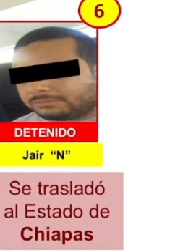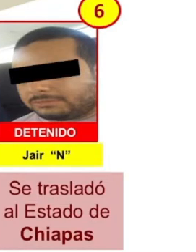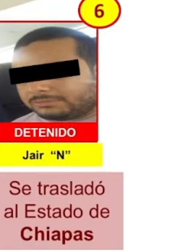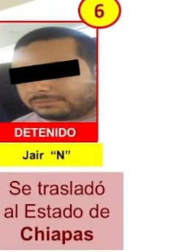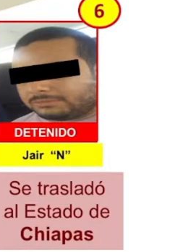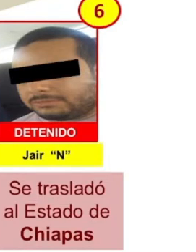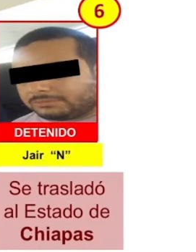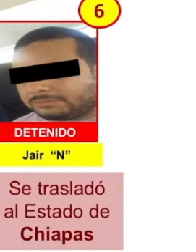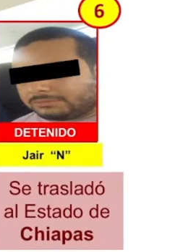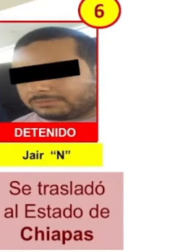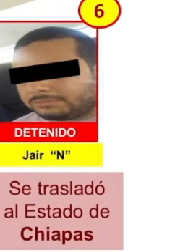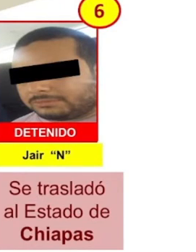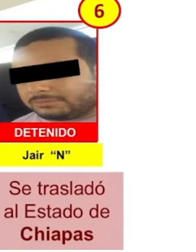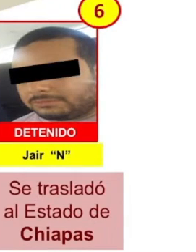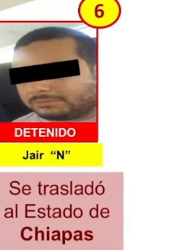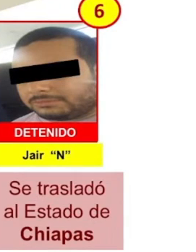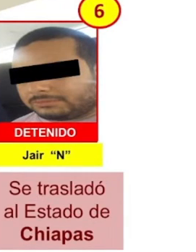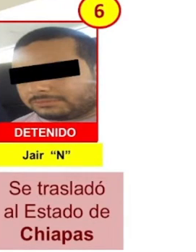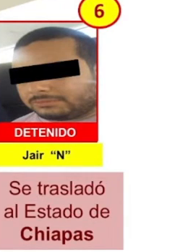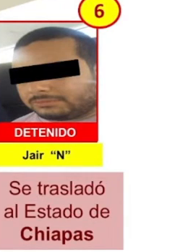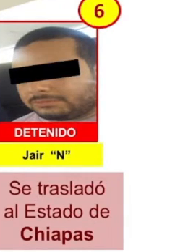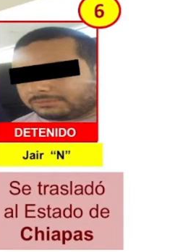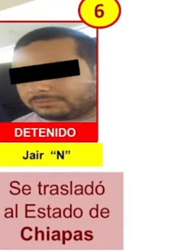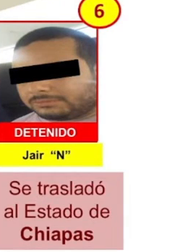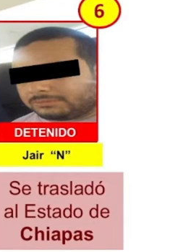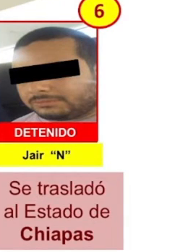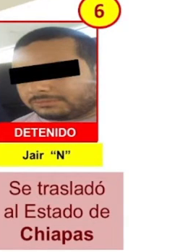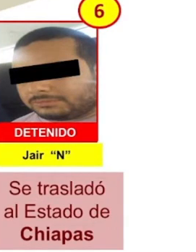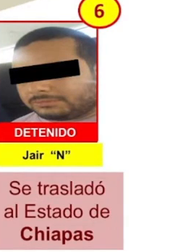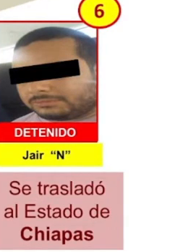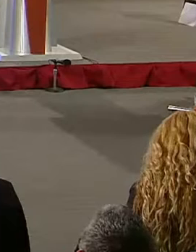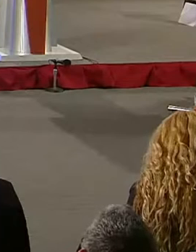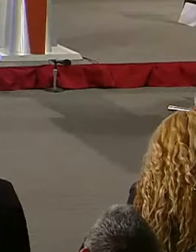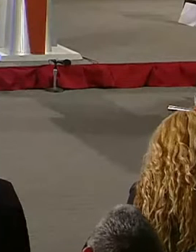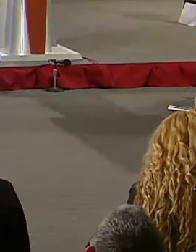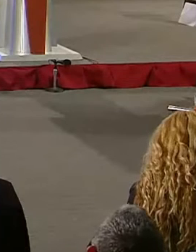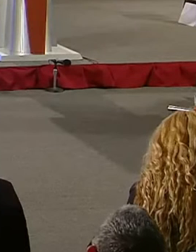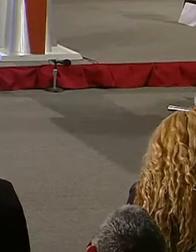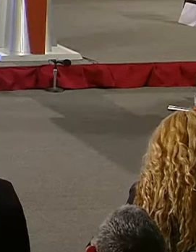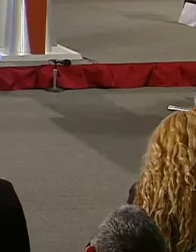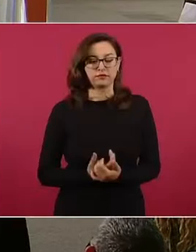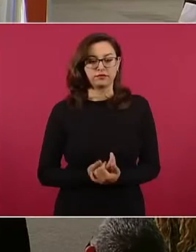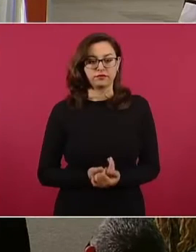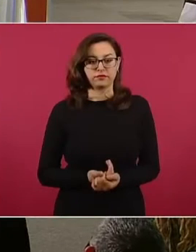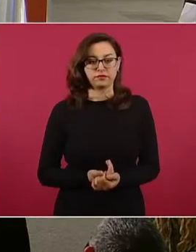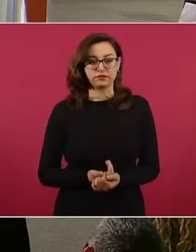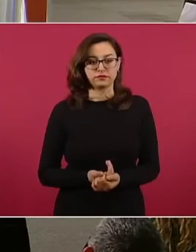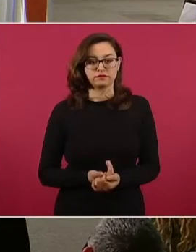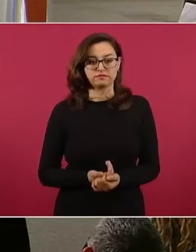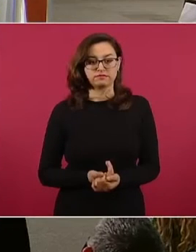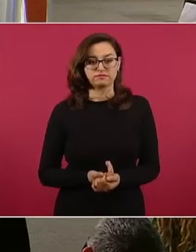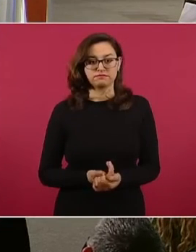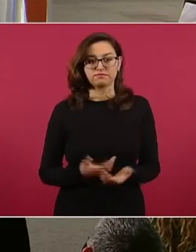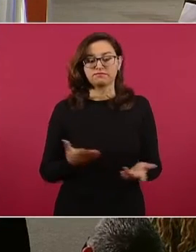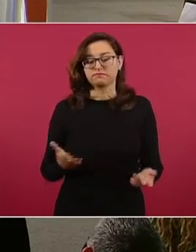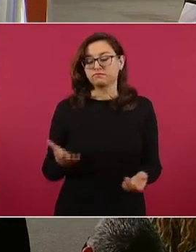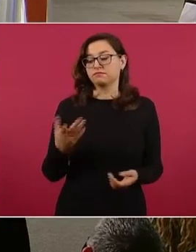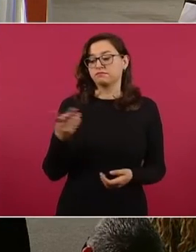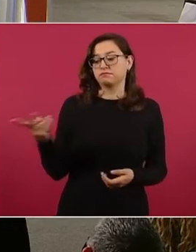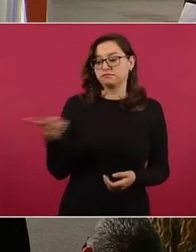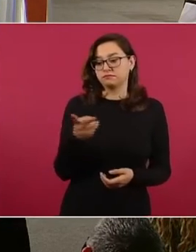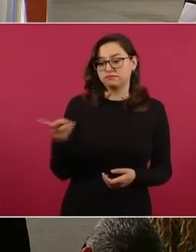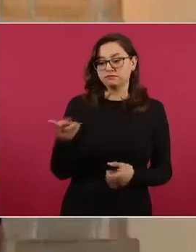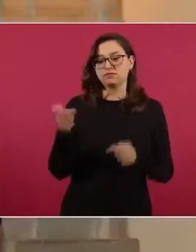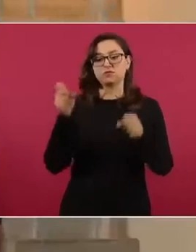estado de Chiapas. Por cierto, señalar que Jair es sobrino de Javier N., el autor intelectual.